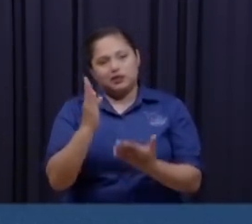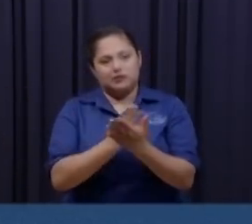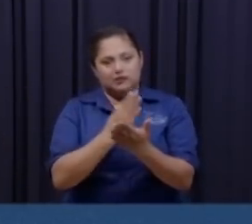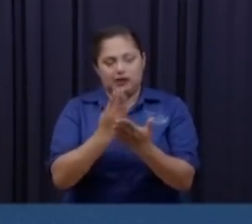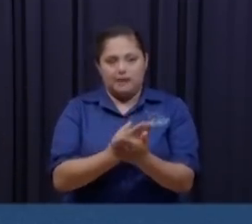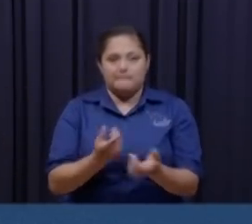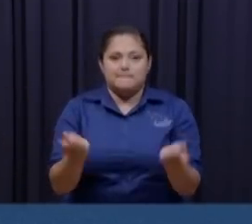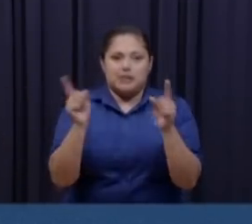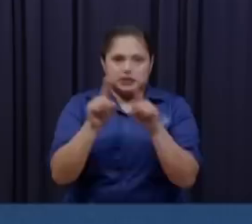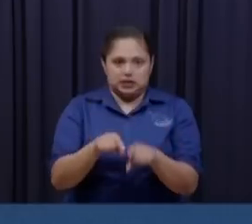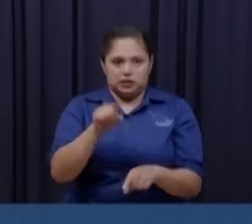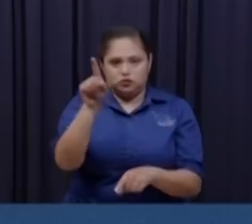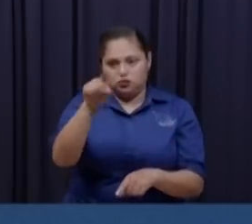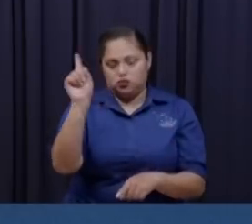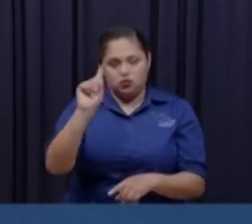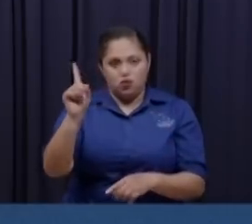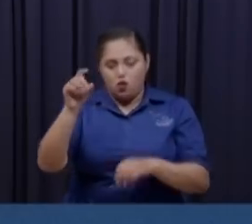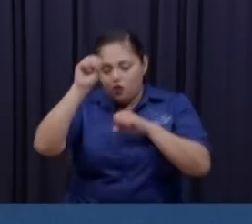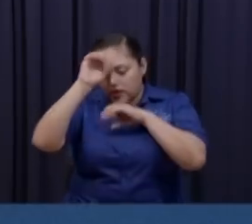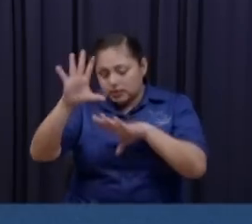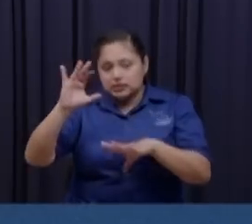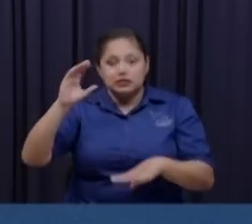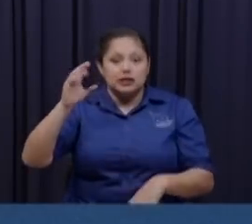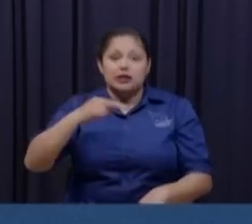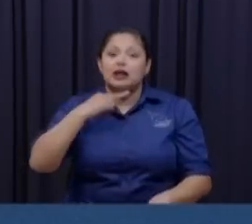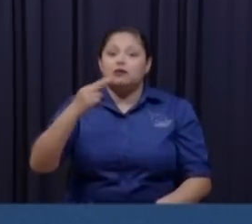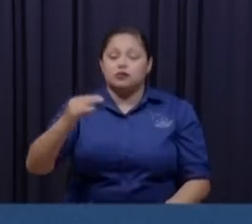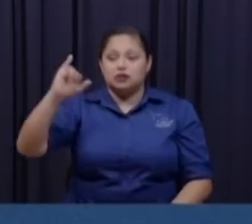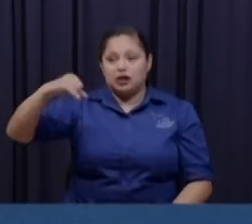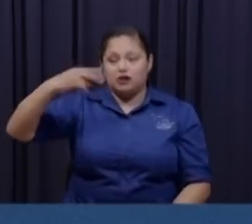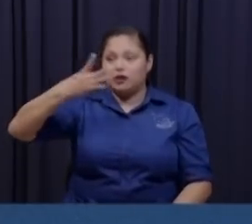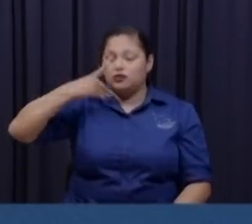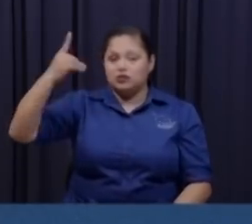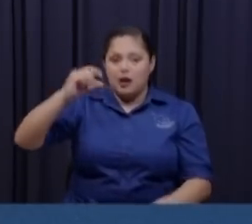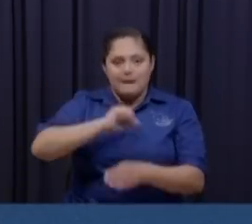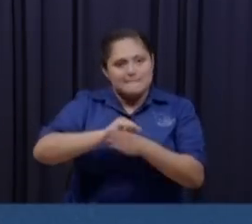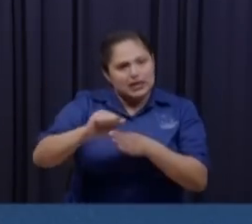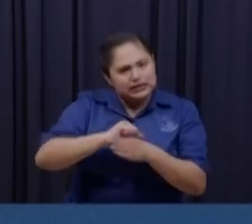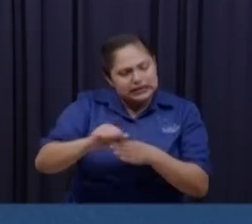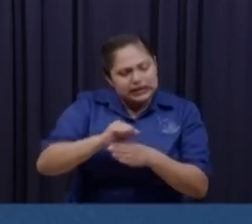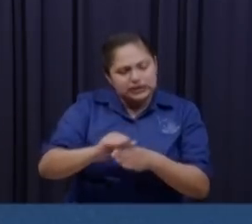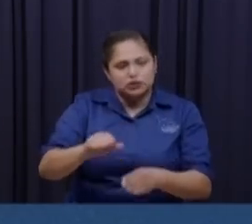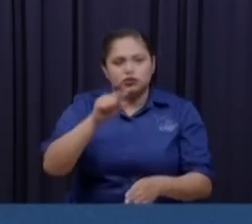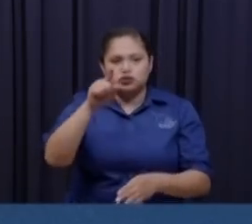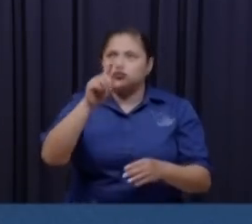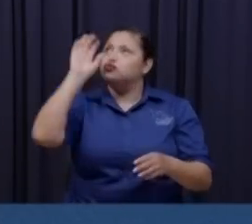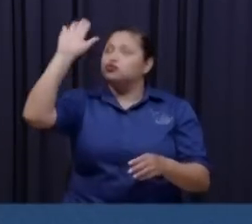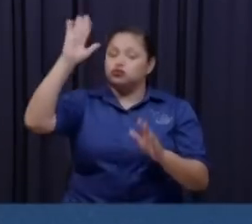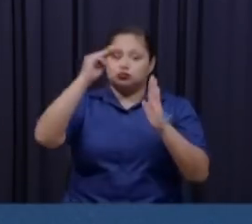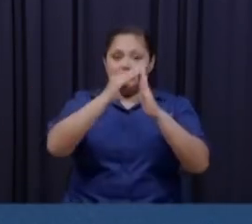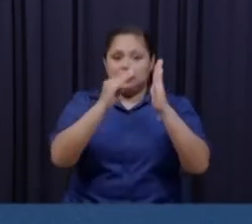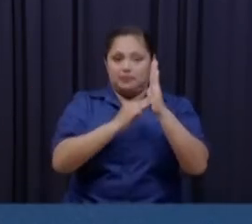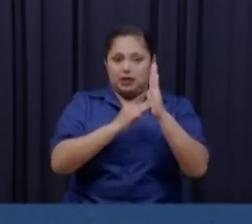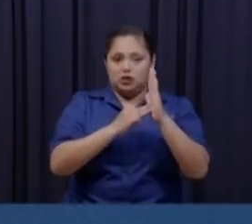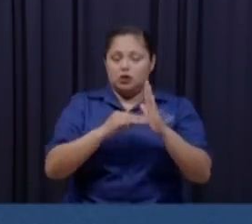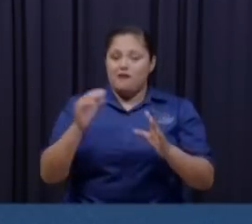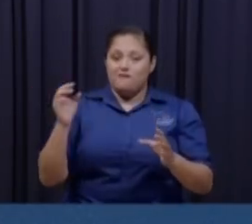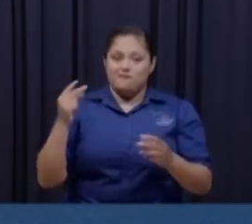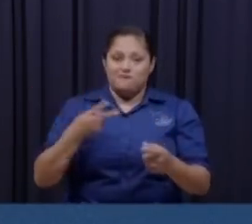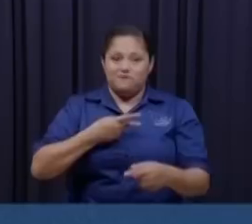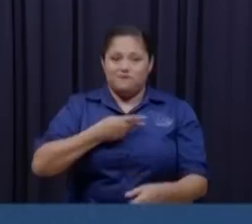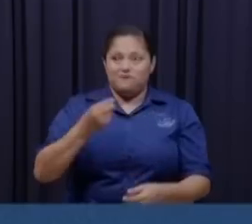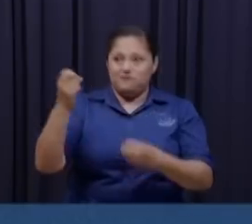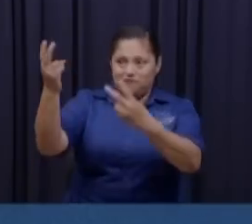Pues sucederá que si no obedeces la voz de Jehová tu Dios, cuidando de practicar todos sus mandamientos y estatutos que yo te ordeno hoy, vendrán sobre ti y te alcanzarán todas